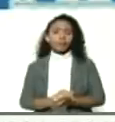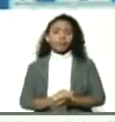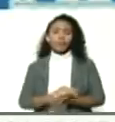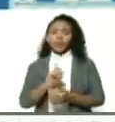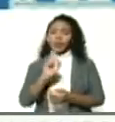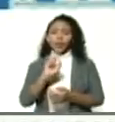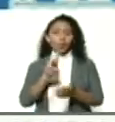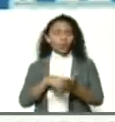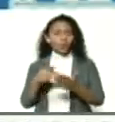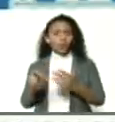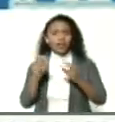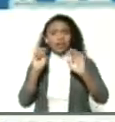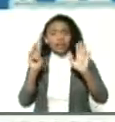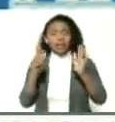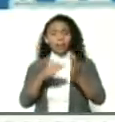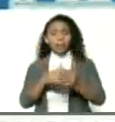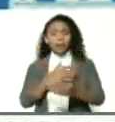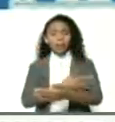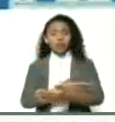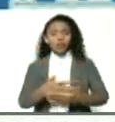caerse 7.000 millones de dólares